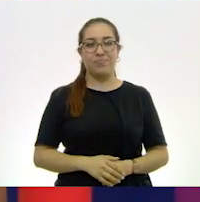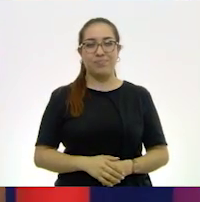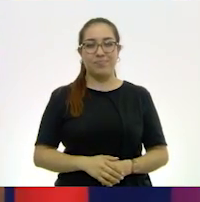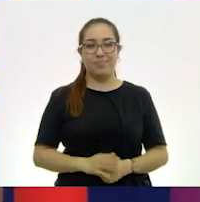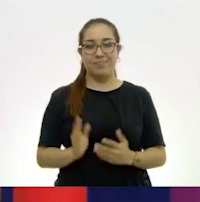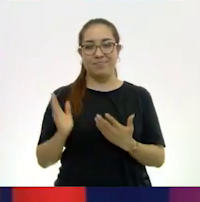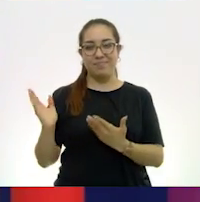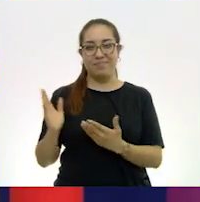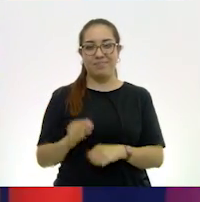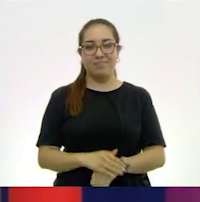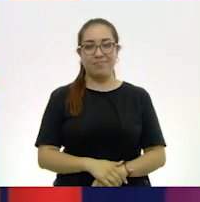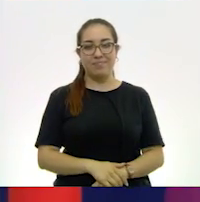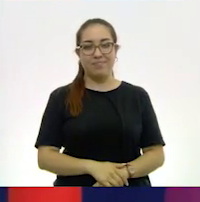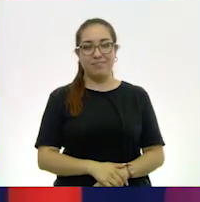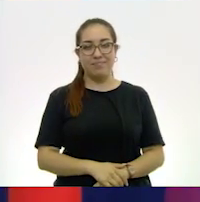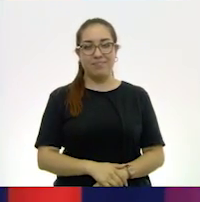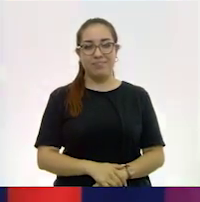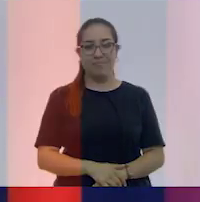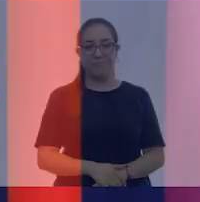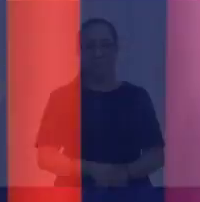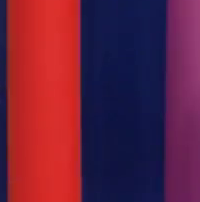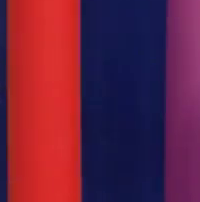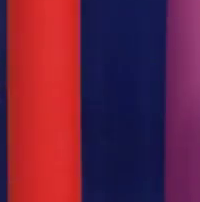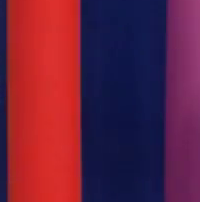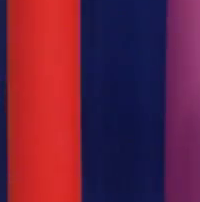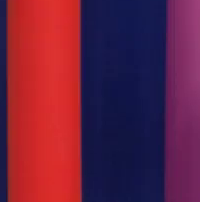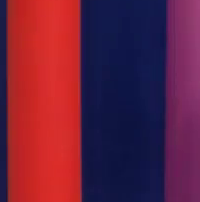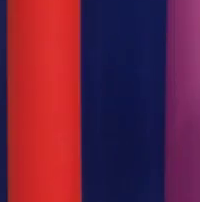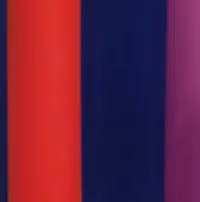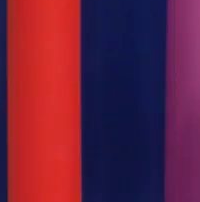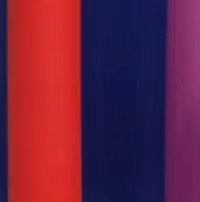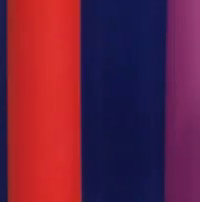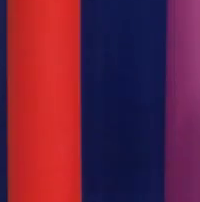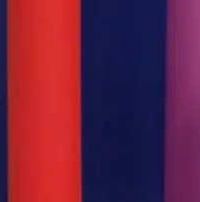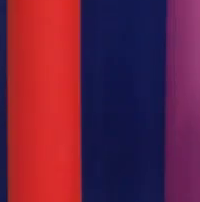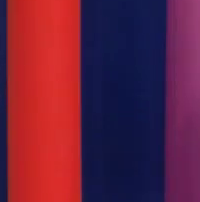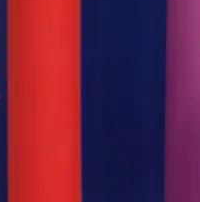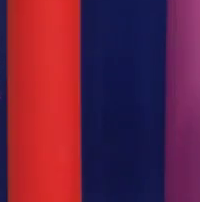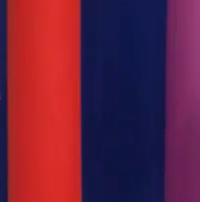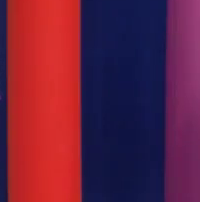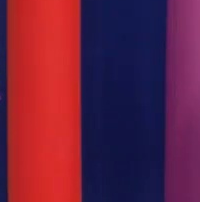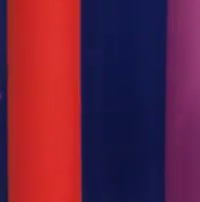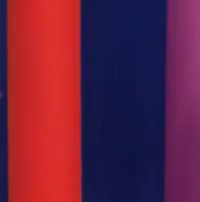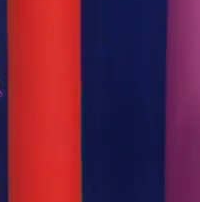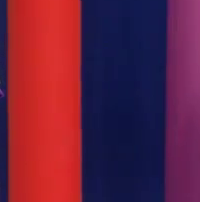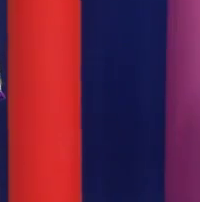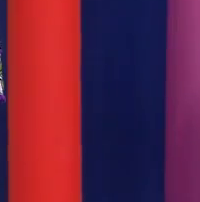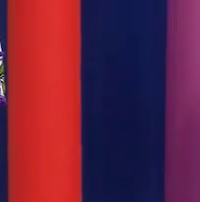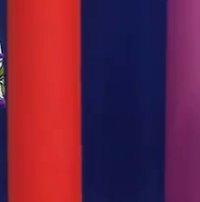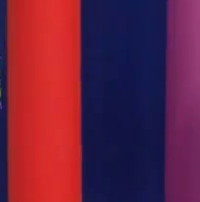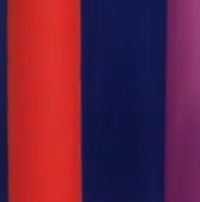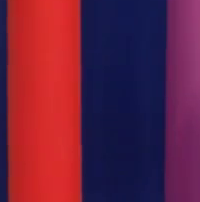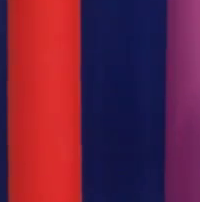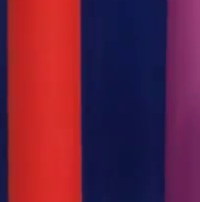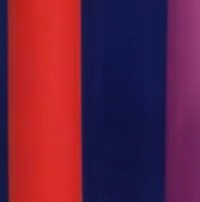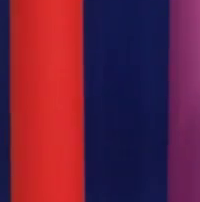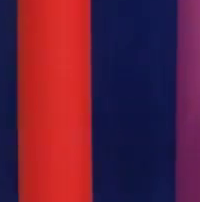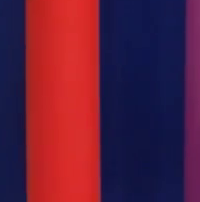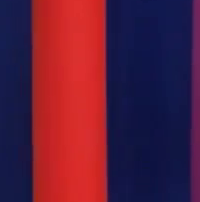tzike fiñu ñeche, kukaru, mabubu yugñatro, nupaya,